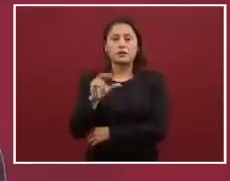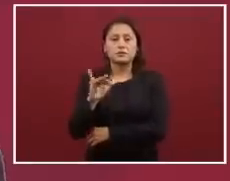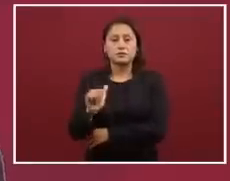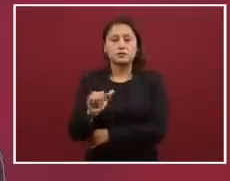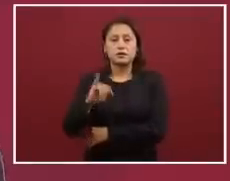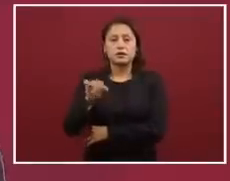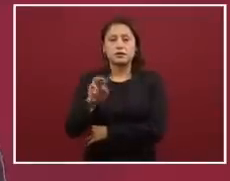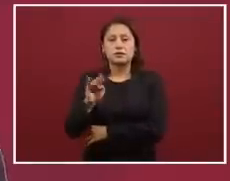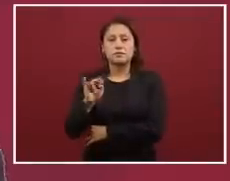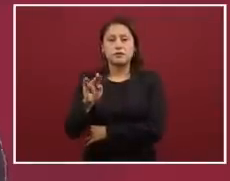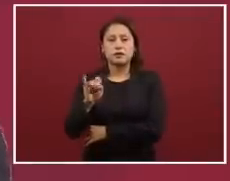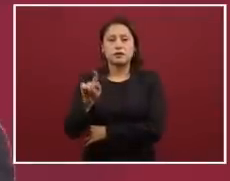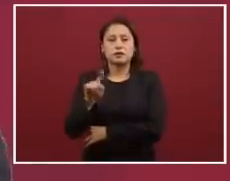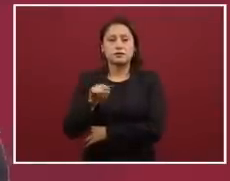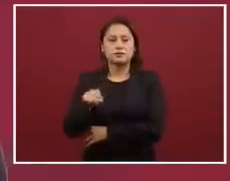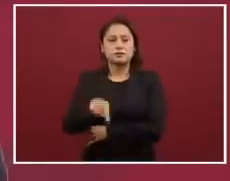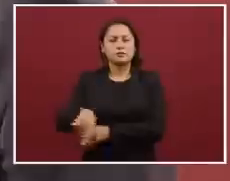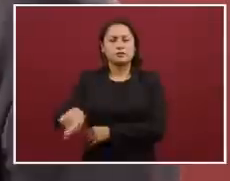Pérez.